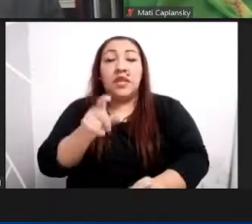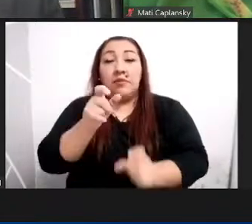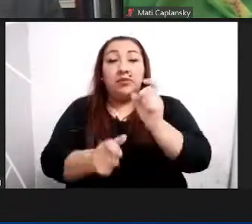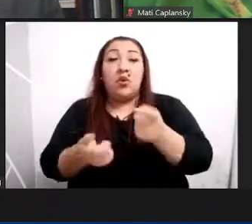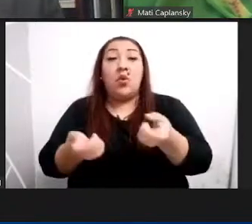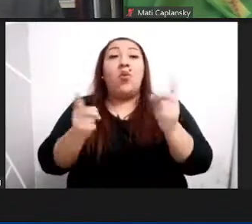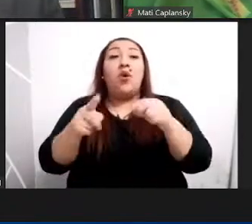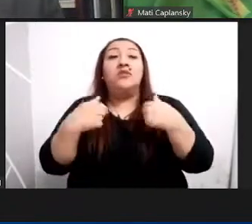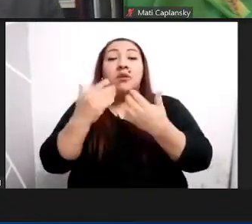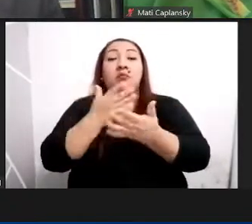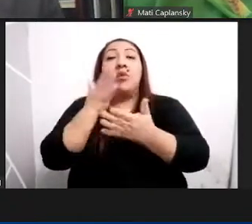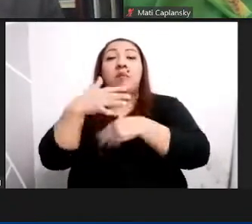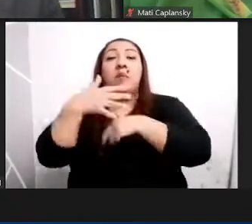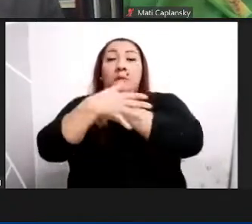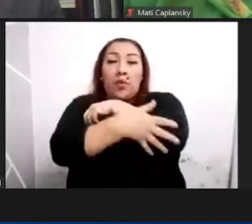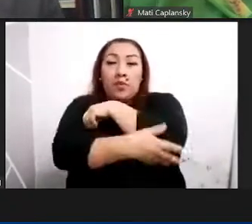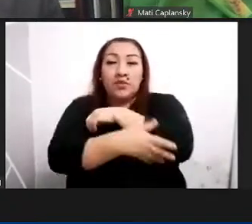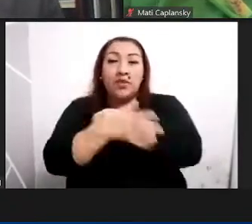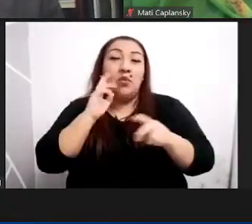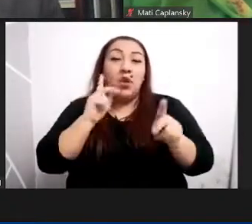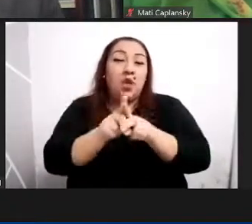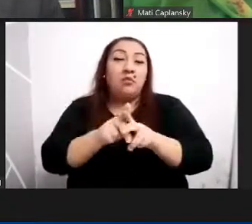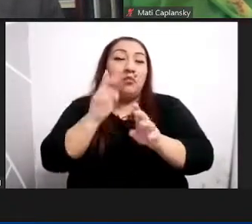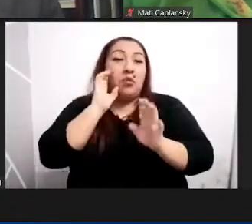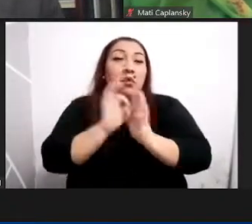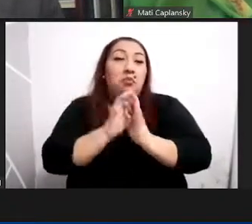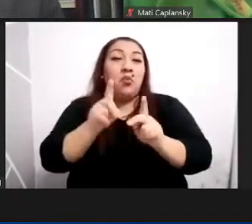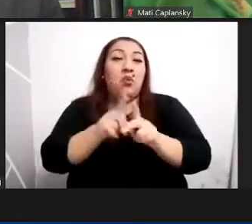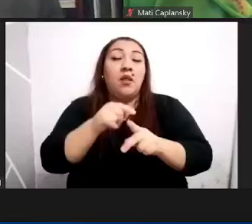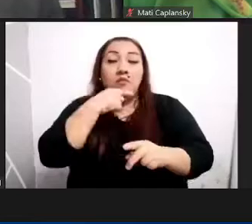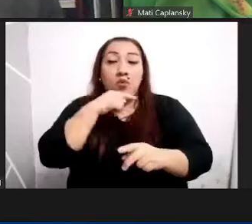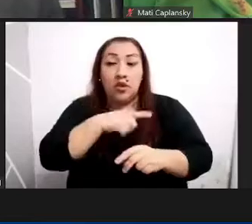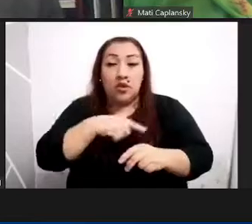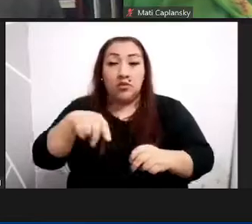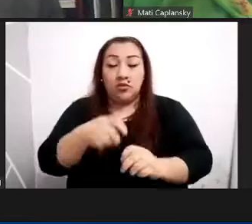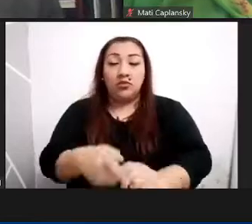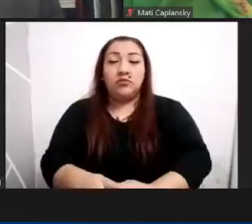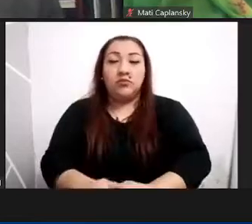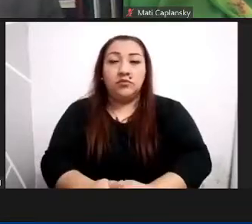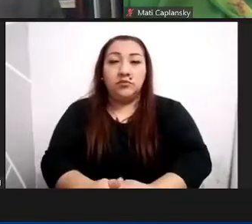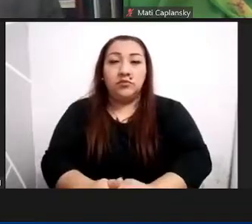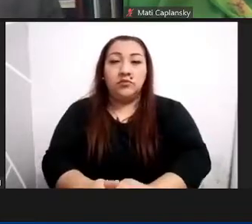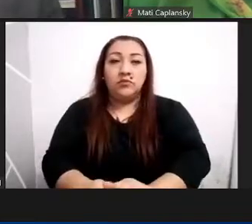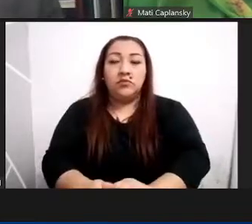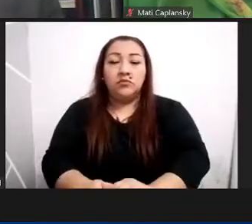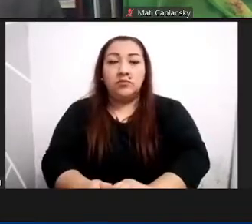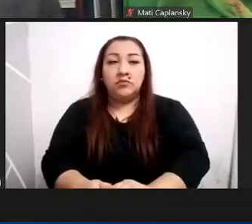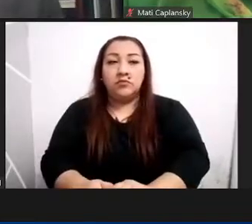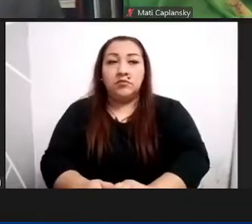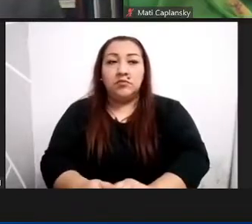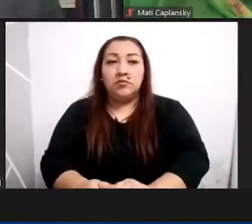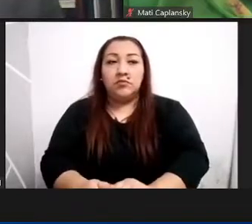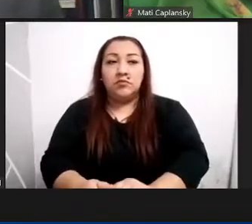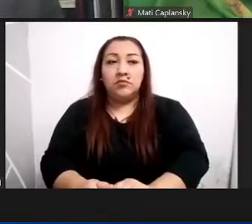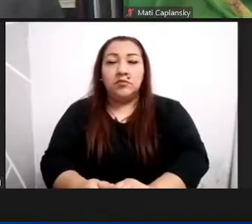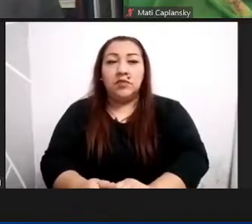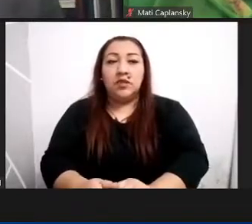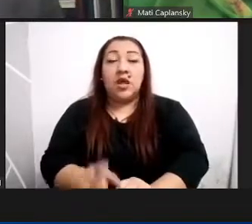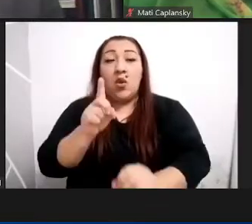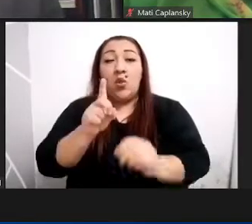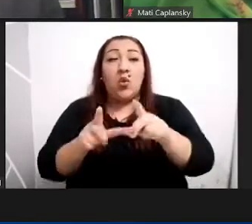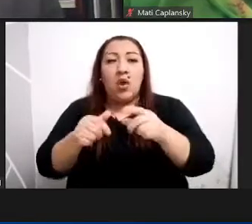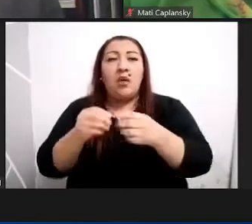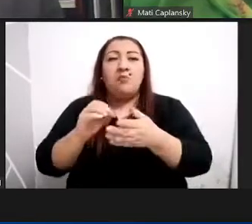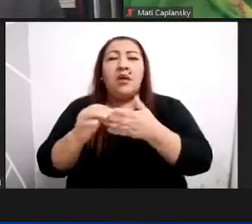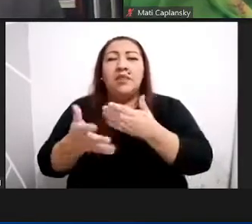que así como las mujeres y otros colectivos pues son vulnerables en unos sitios más que en otros, porque esta es